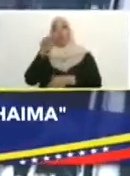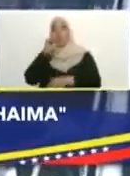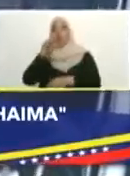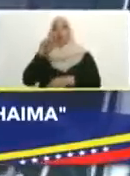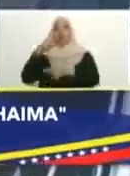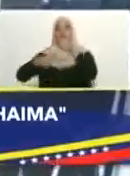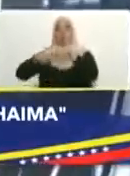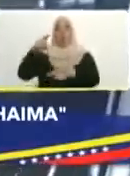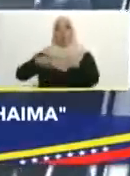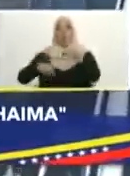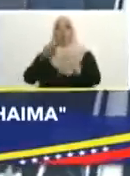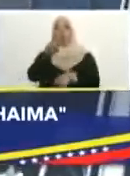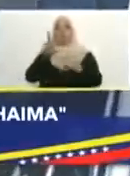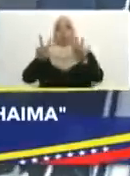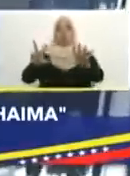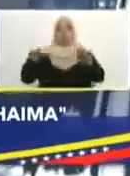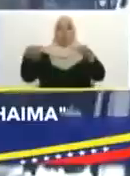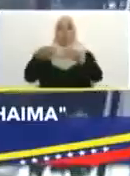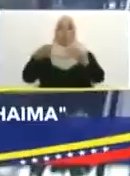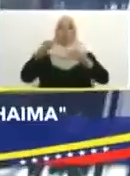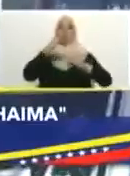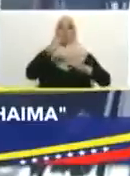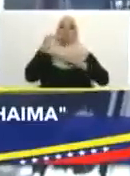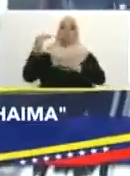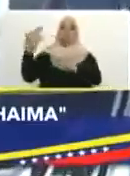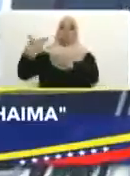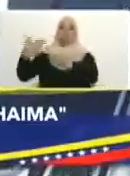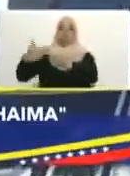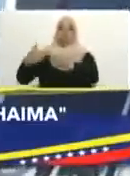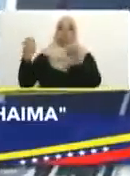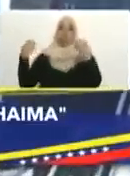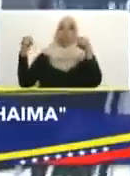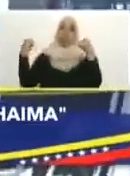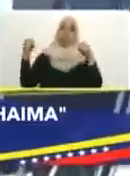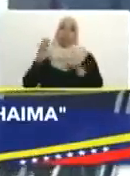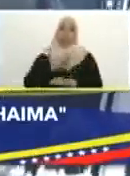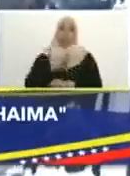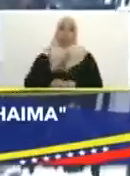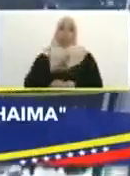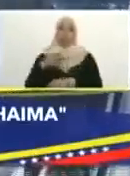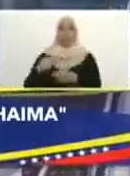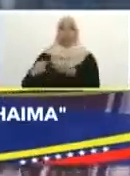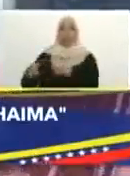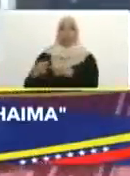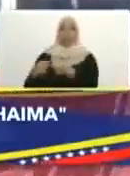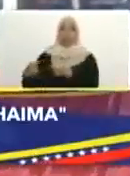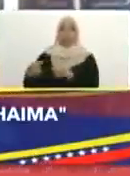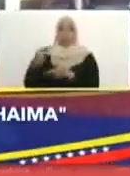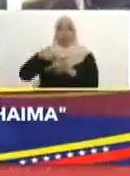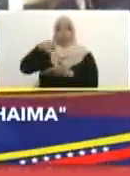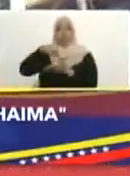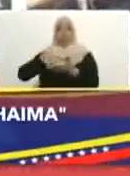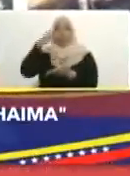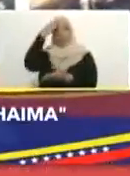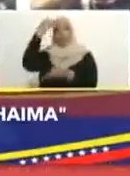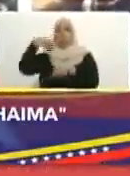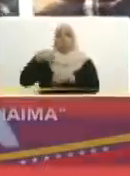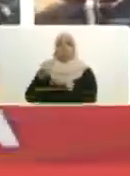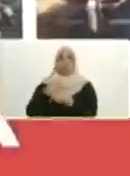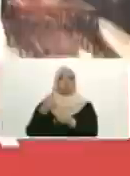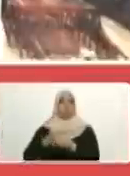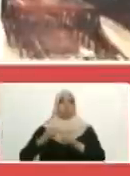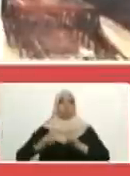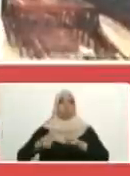contábamos con solo 28 pozos activos por esfuerzo propio. Debido al modelo de negocios de las firmas de lanzas estratégicas, se inició con